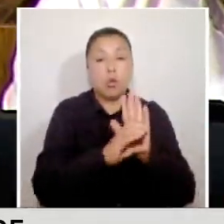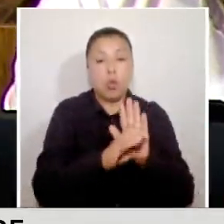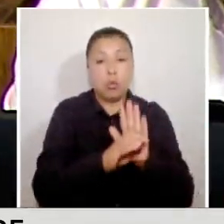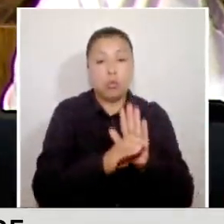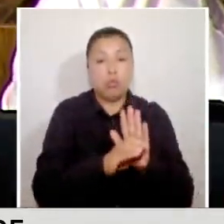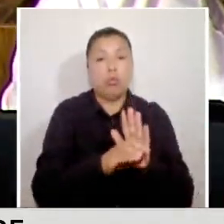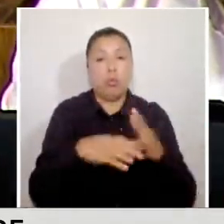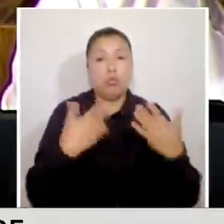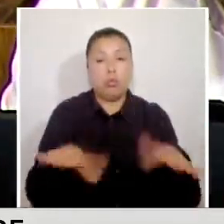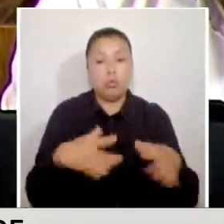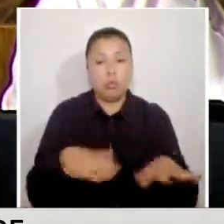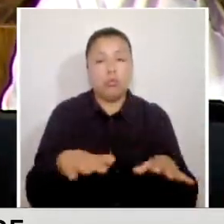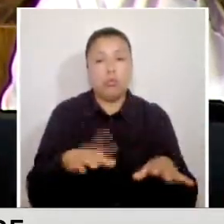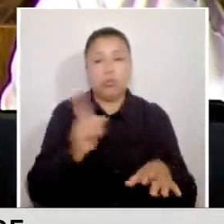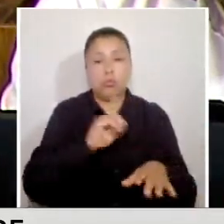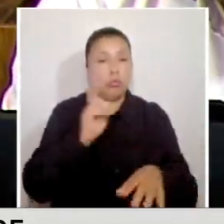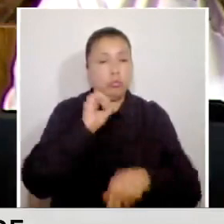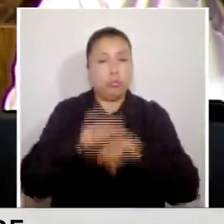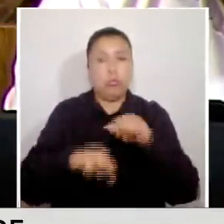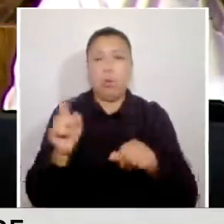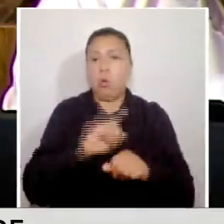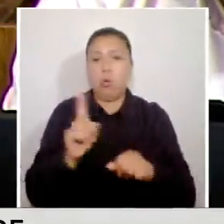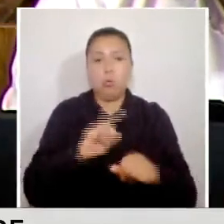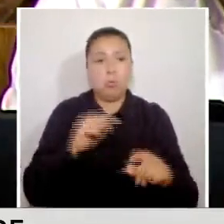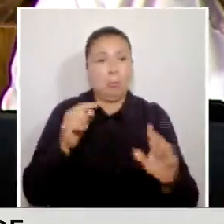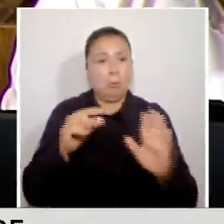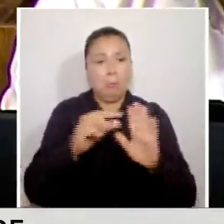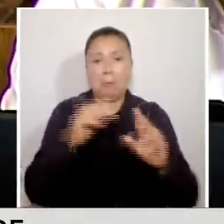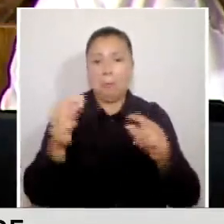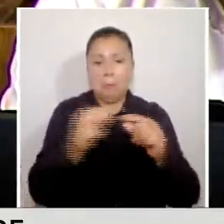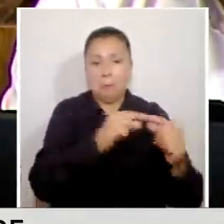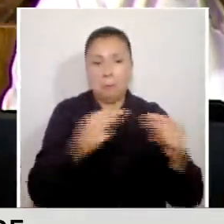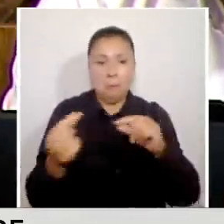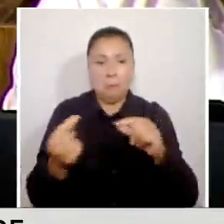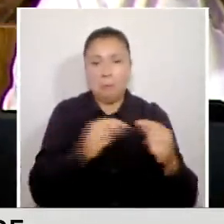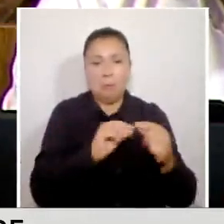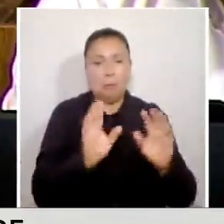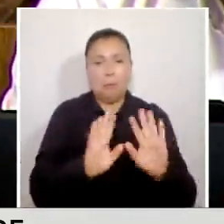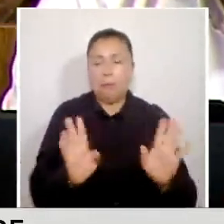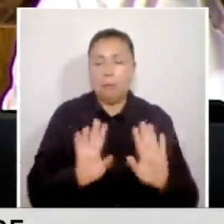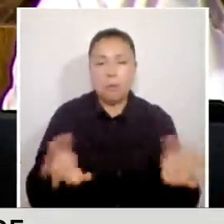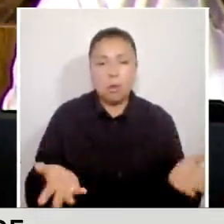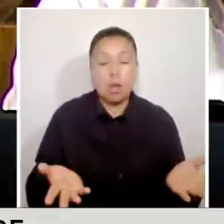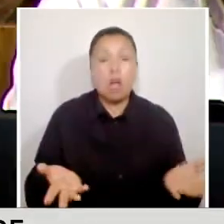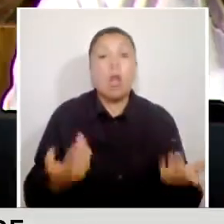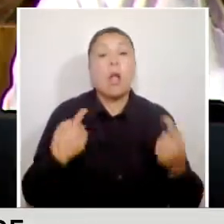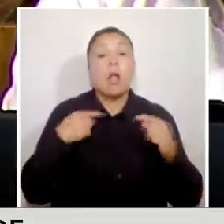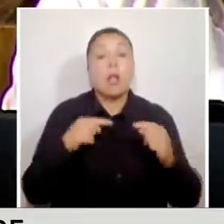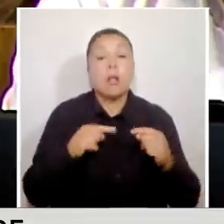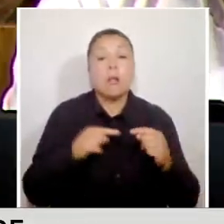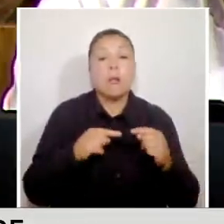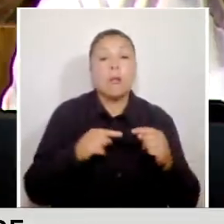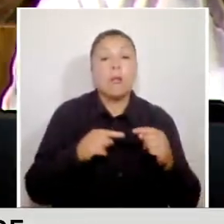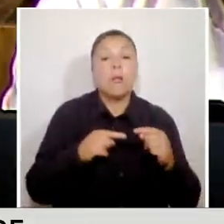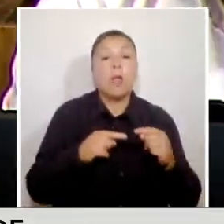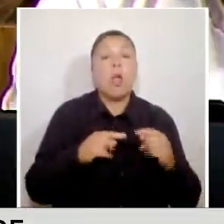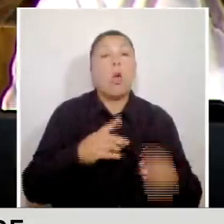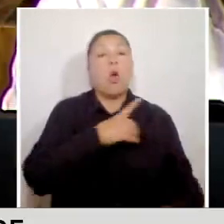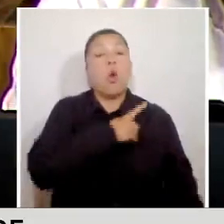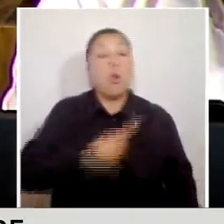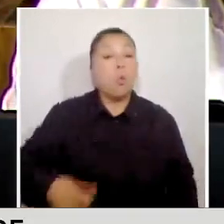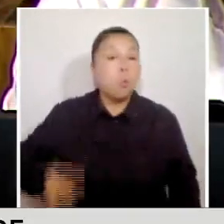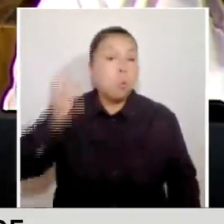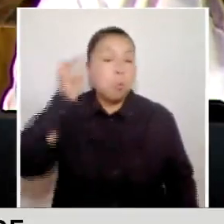declarada inadmisible y no ha sido objeto de discusión alguna ni por las o las o los diputados ni por